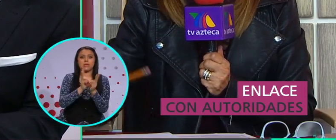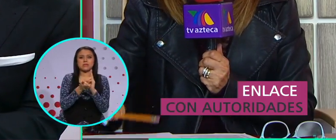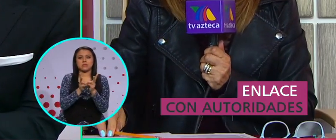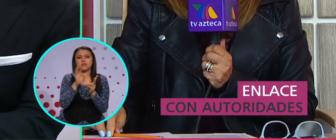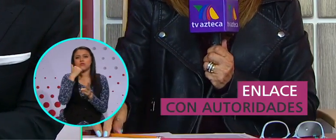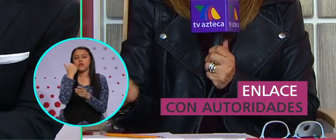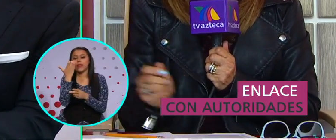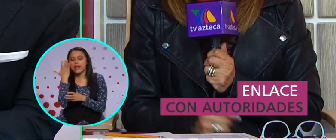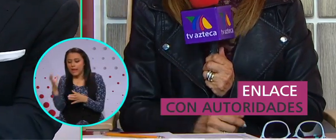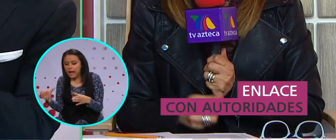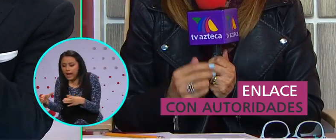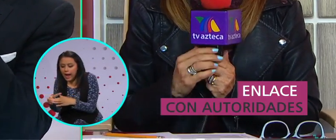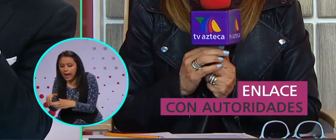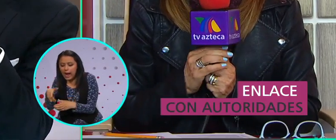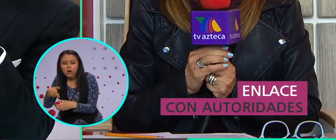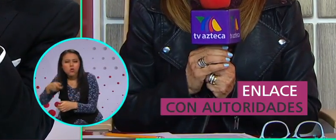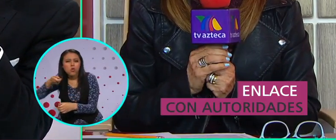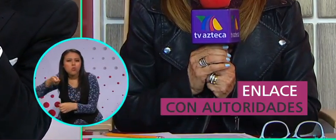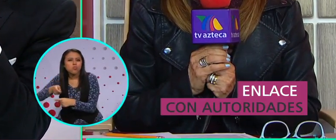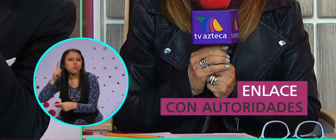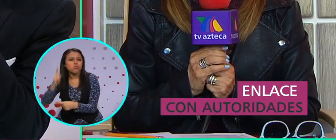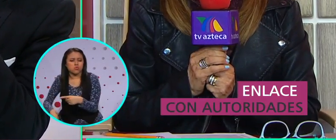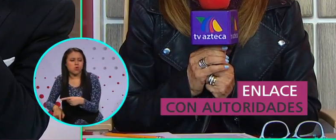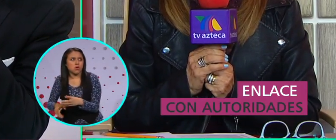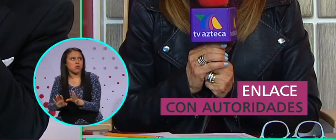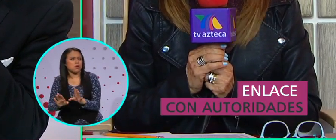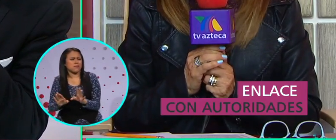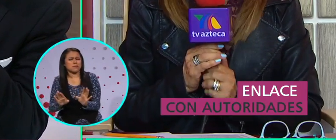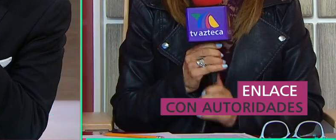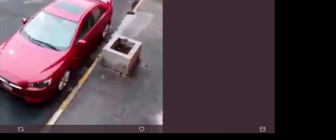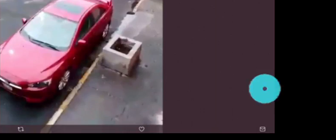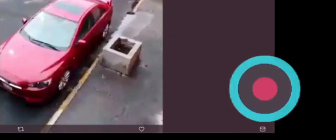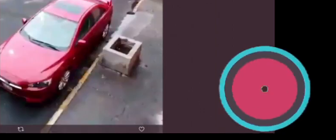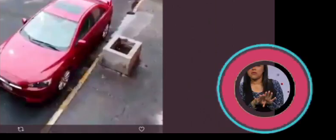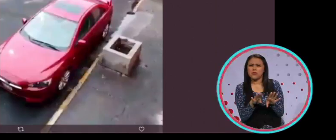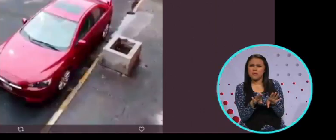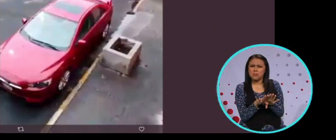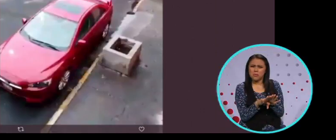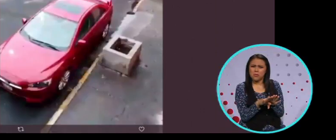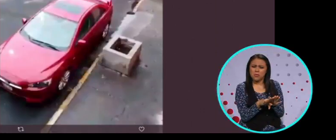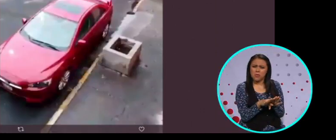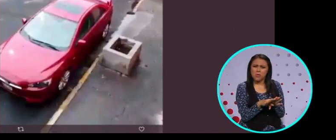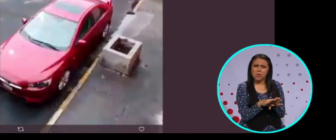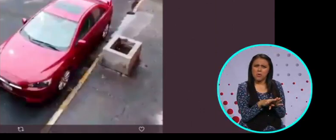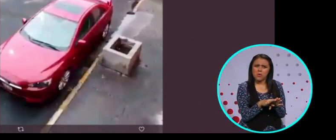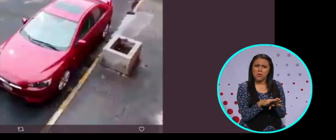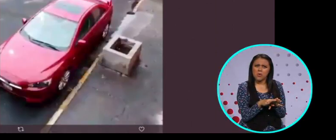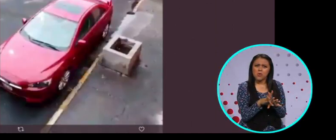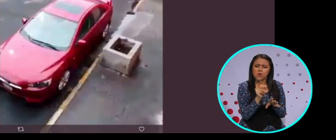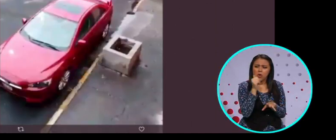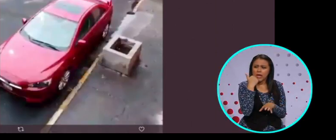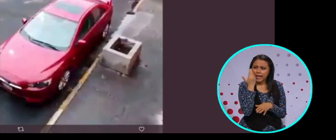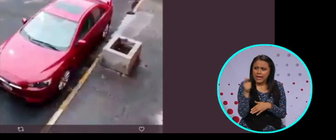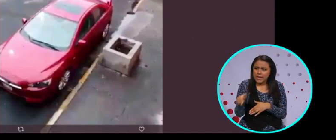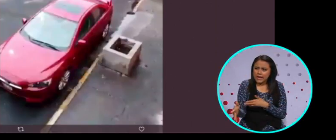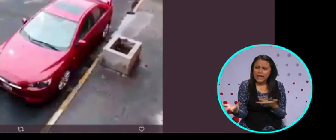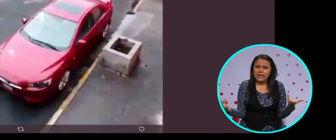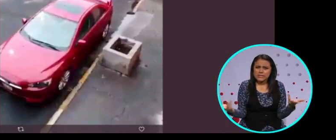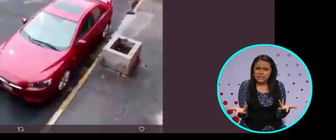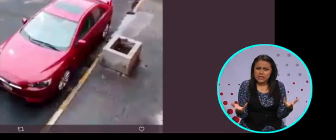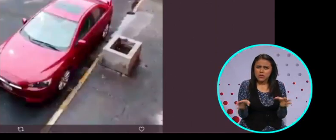agujeros los vecinos nos permiten que entren aguas de la ciudad de méxico que necesita